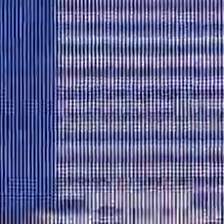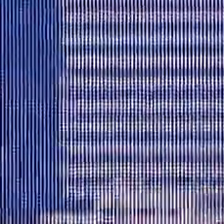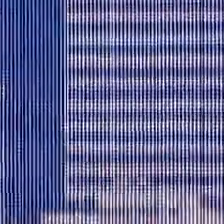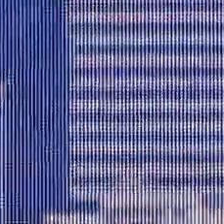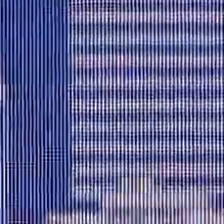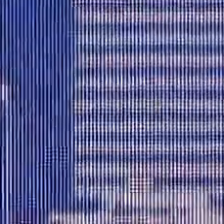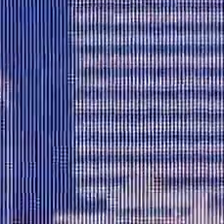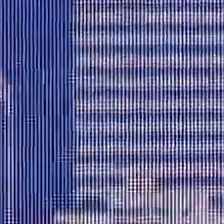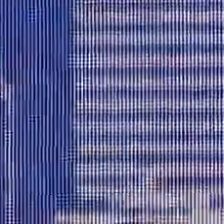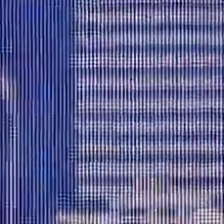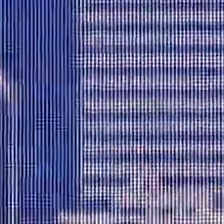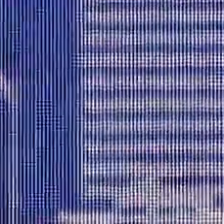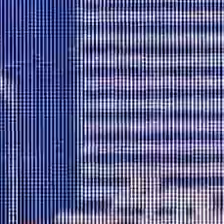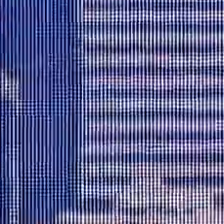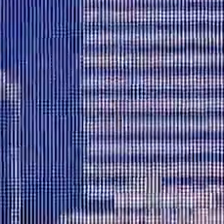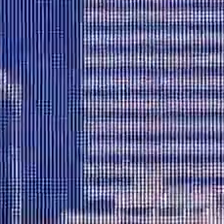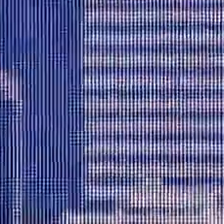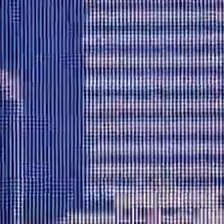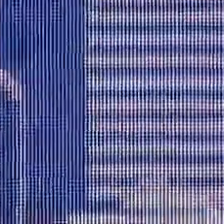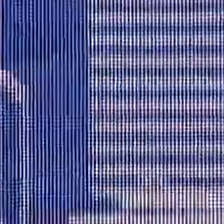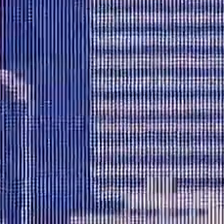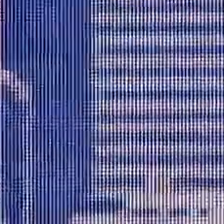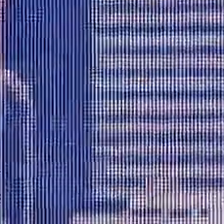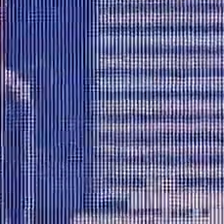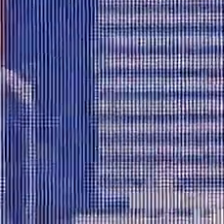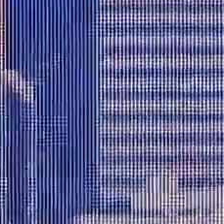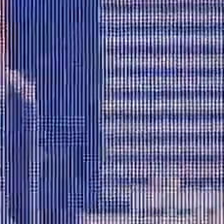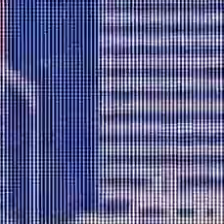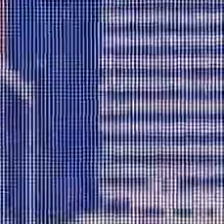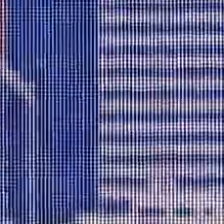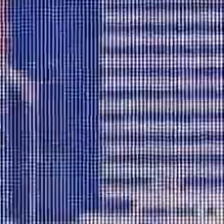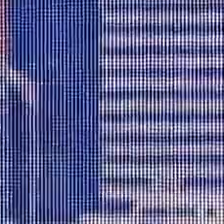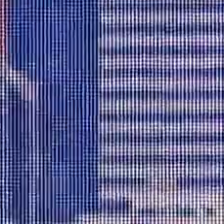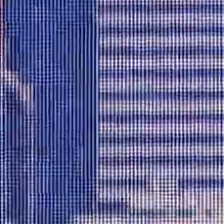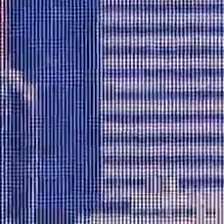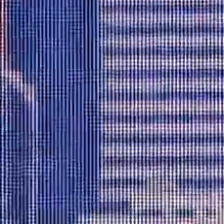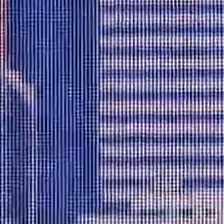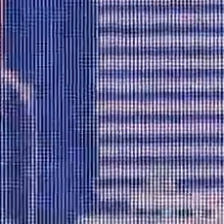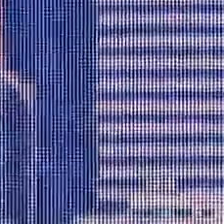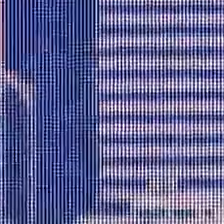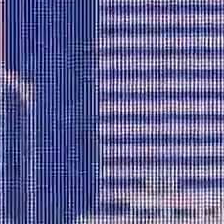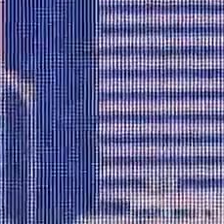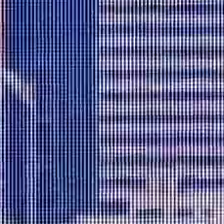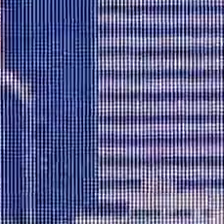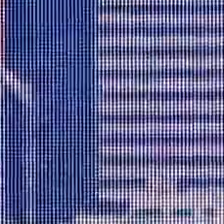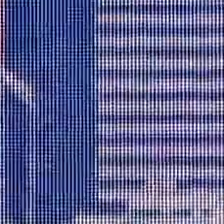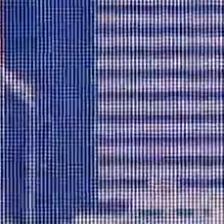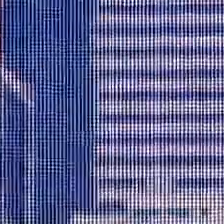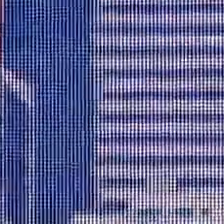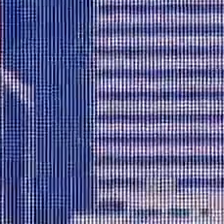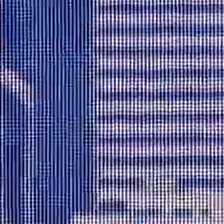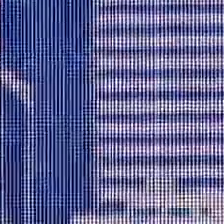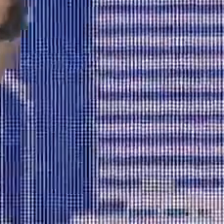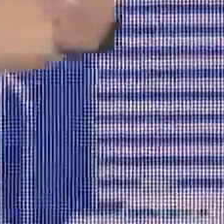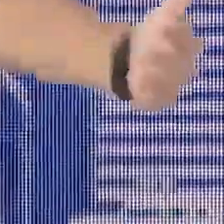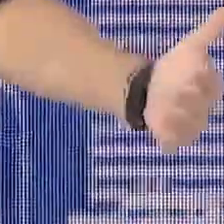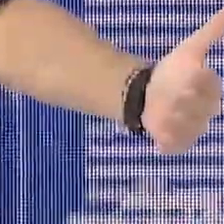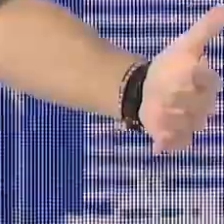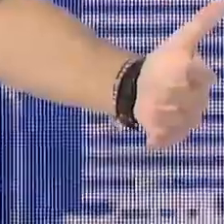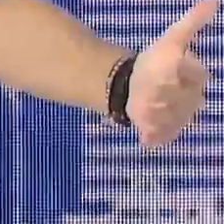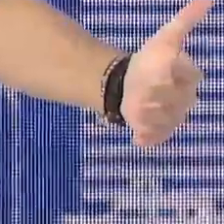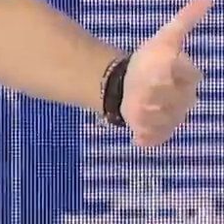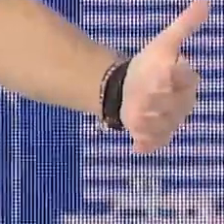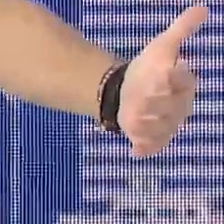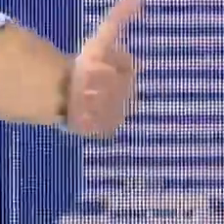tajamar del río Magdalena y de la canalización de Bocas de Ceniza se termina, nace